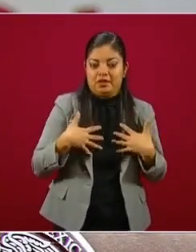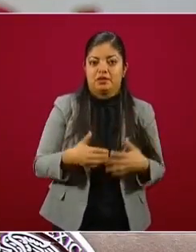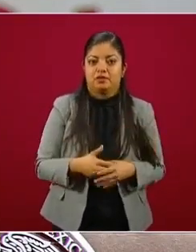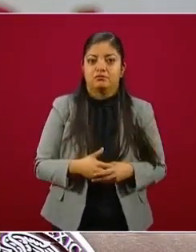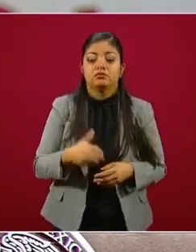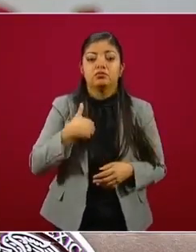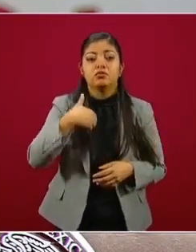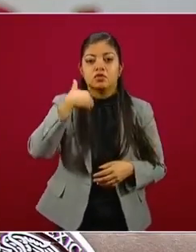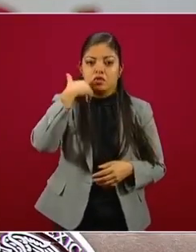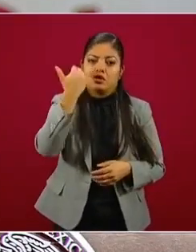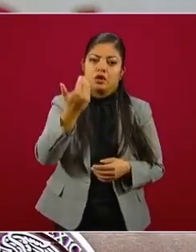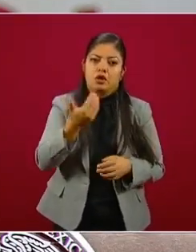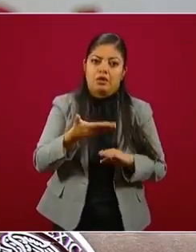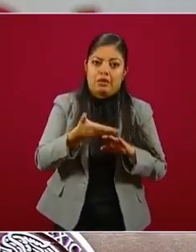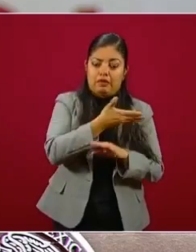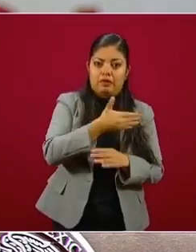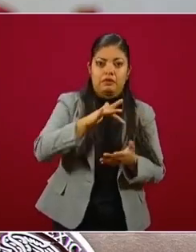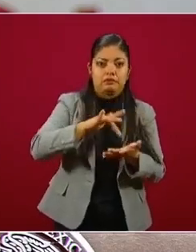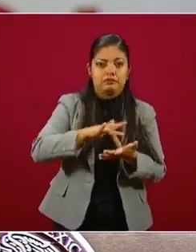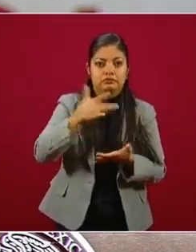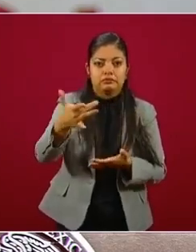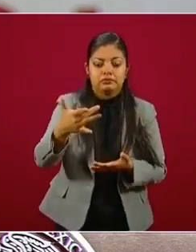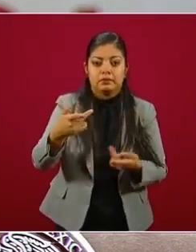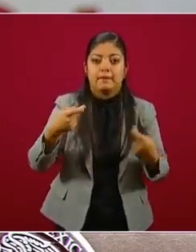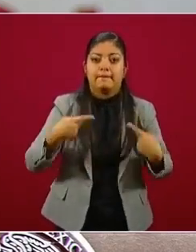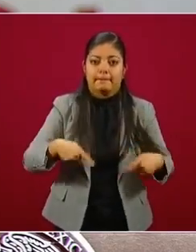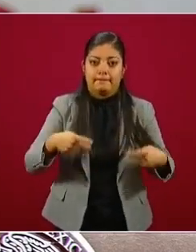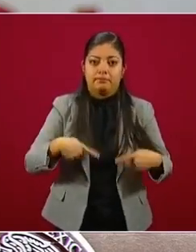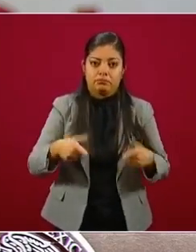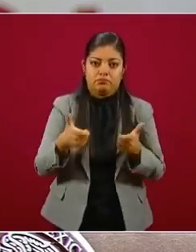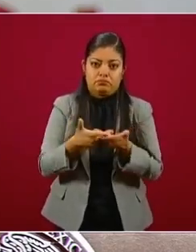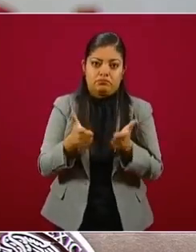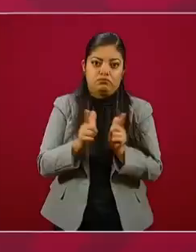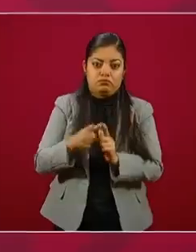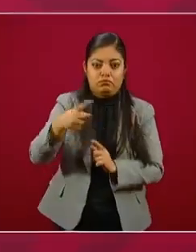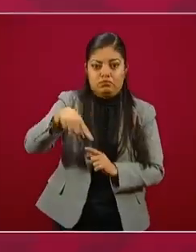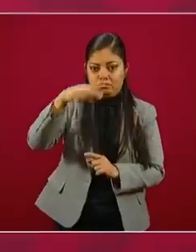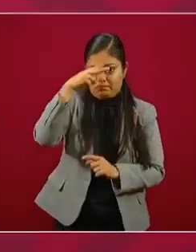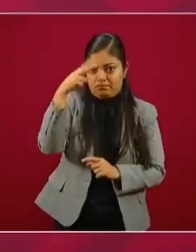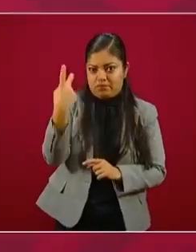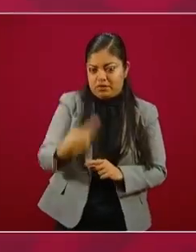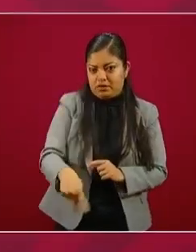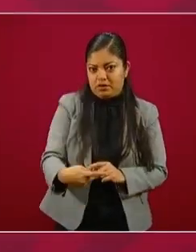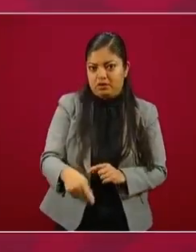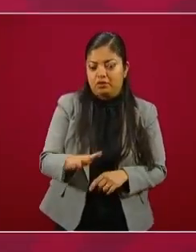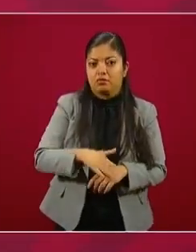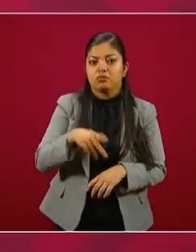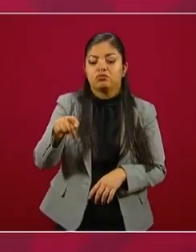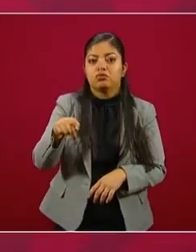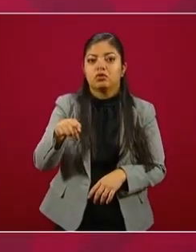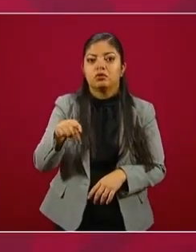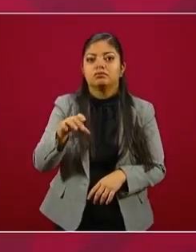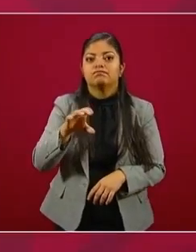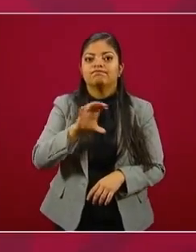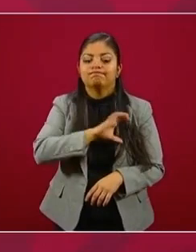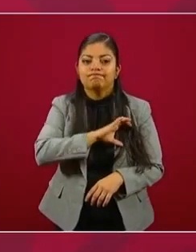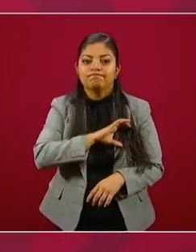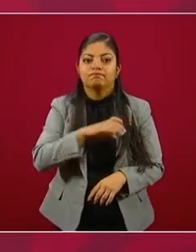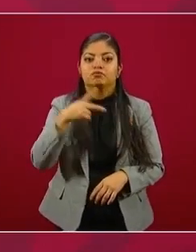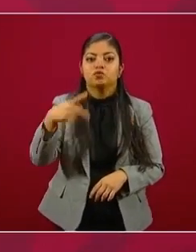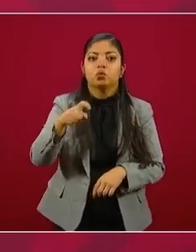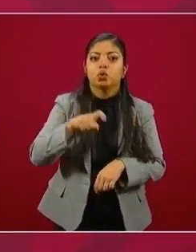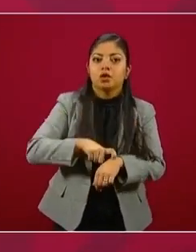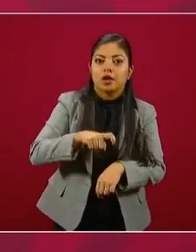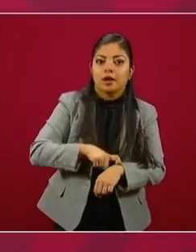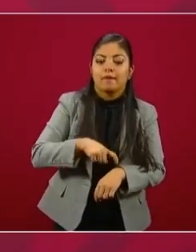un grupo de mexicanos solidarios y generosos quienes han destinado su tiempo, sus recursos y su